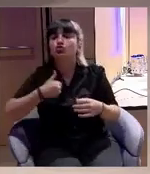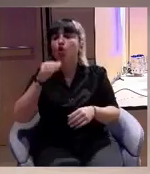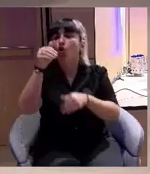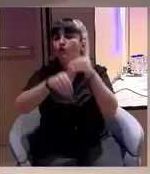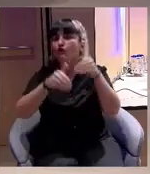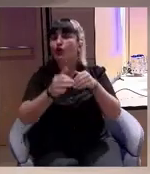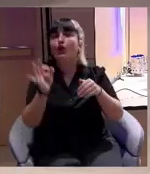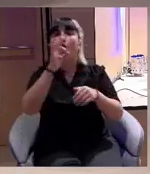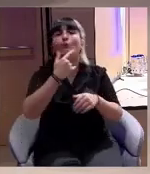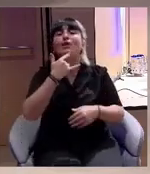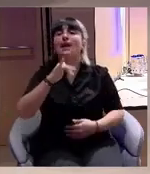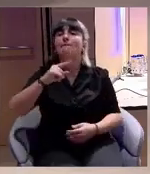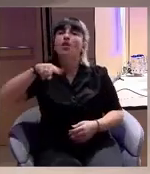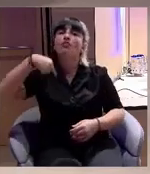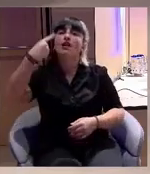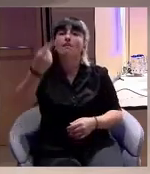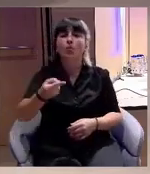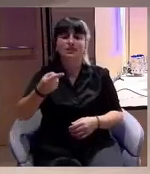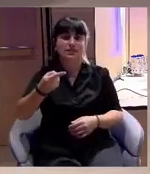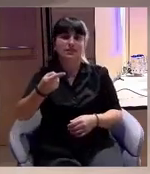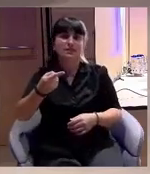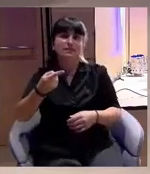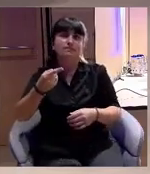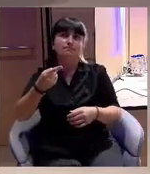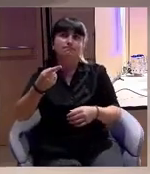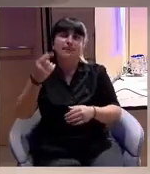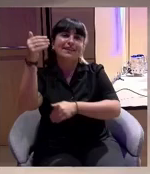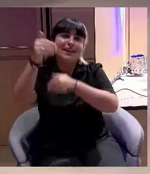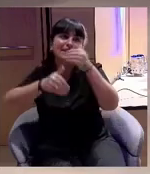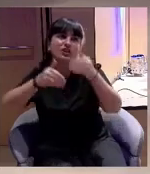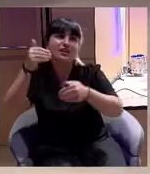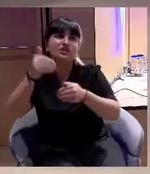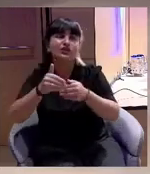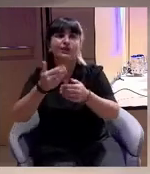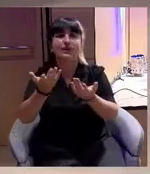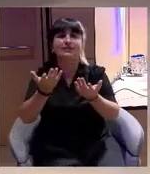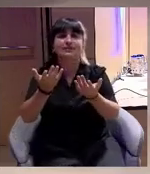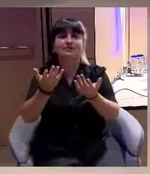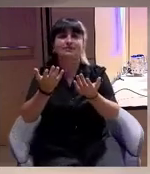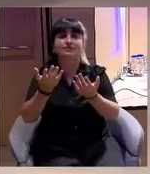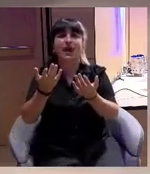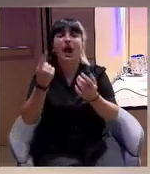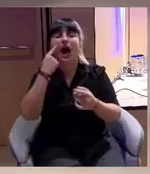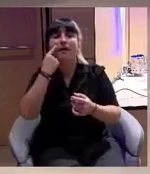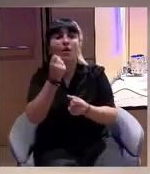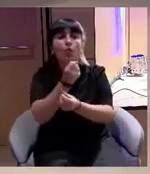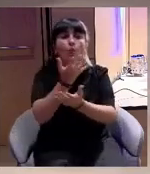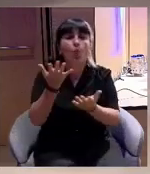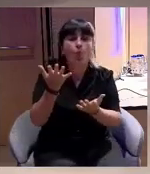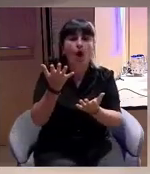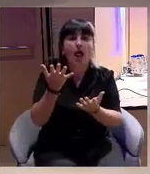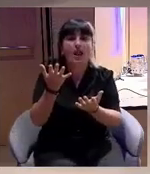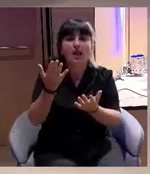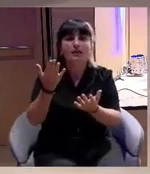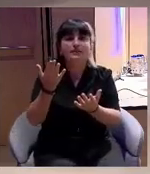de las elecciones rendir cuentas a quienes finalmente son electos eh ver quienes los financiaron para